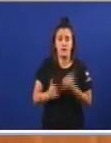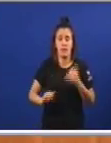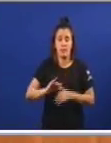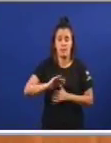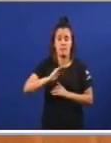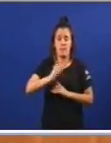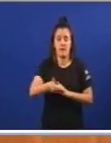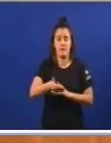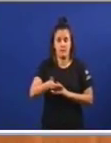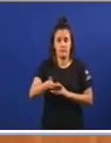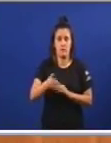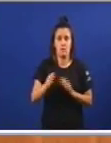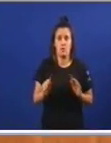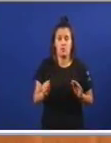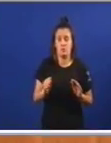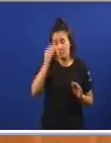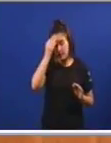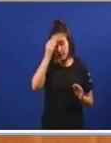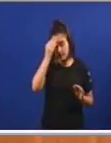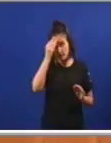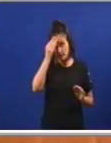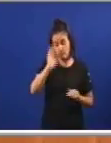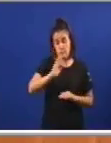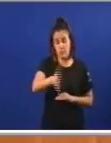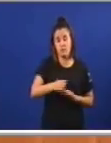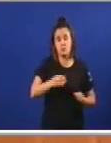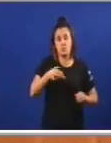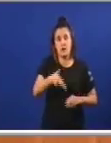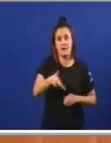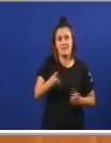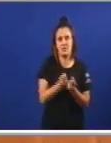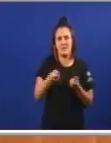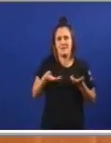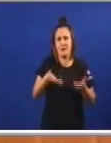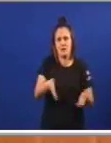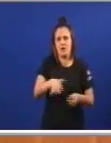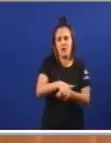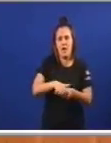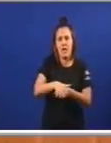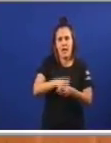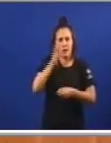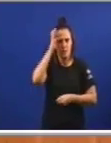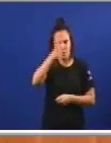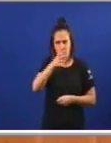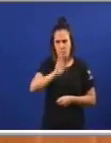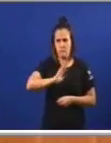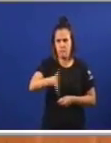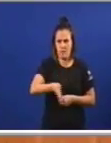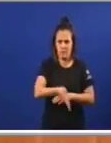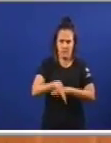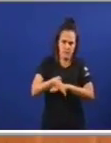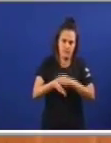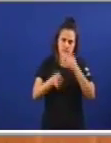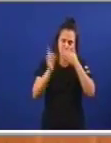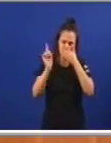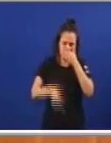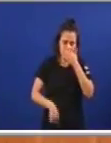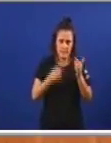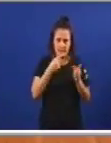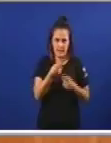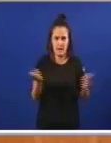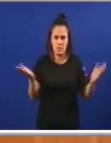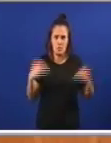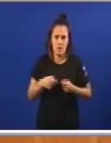ao seu entender aos dereitos asistenciais dos pacientes da área de Coruña. Denuncian graves insuficiencias na